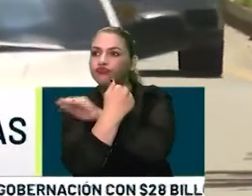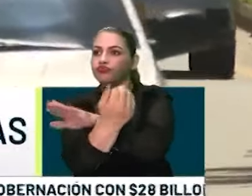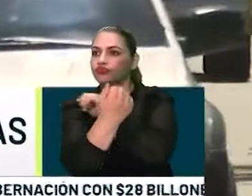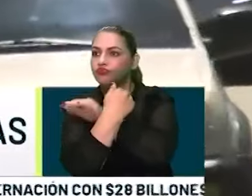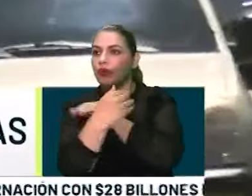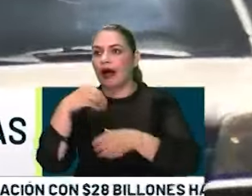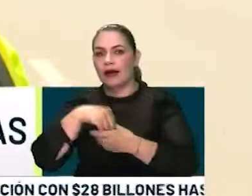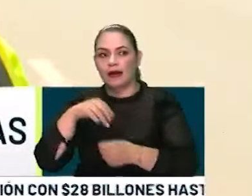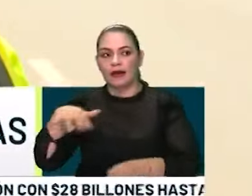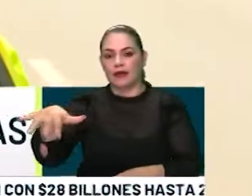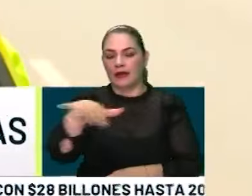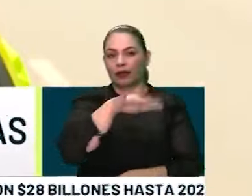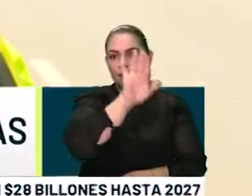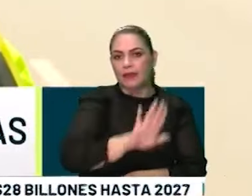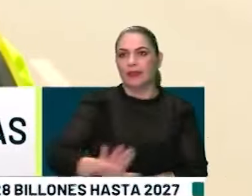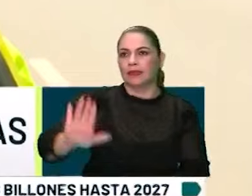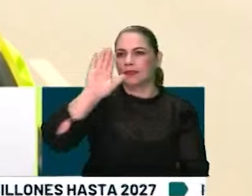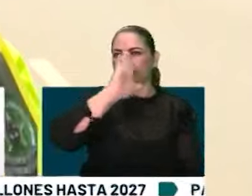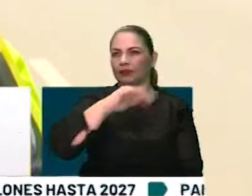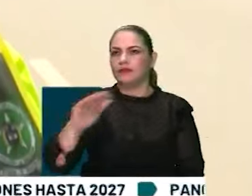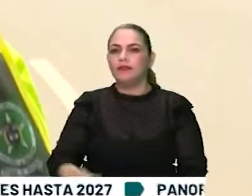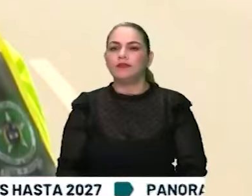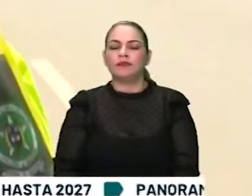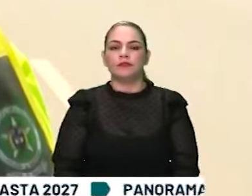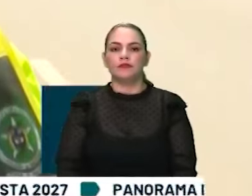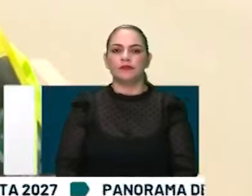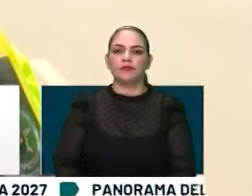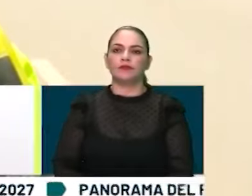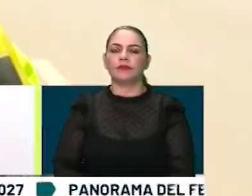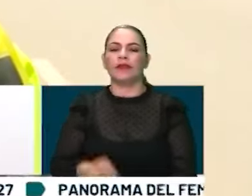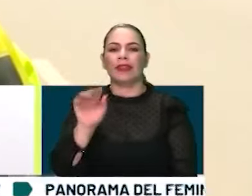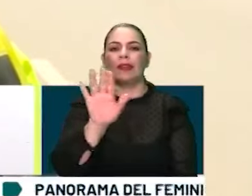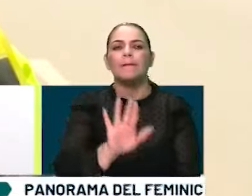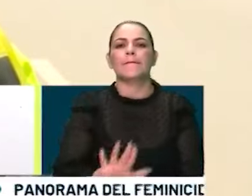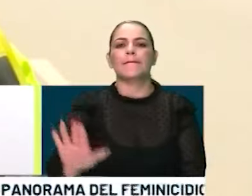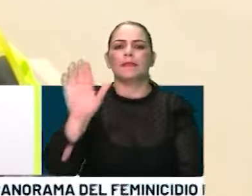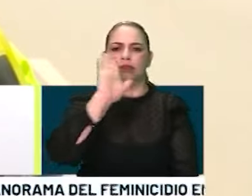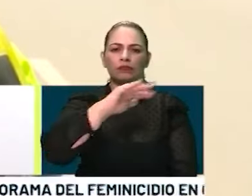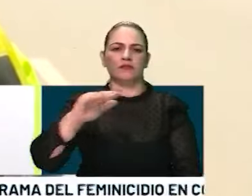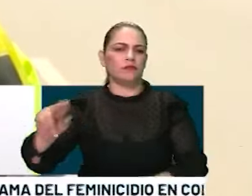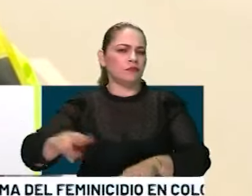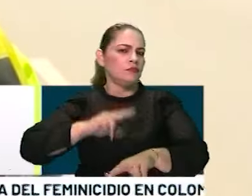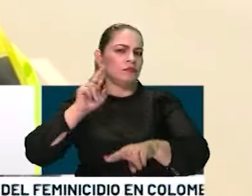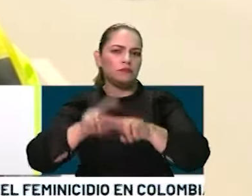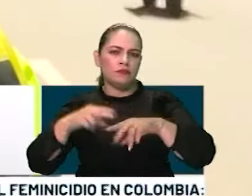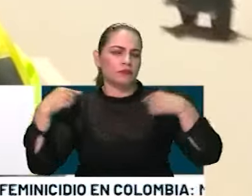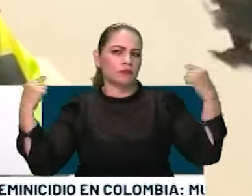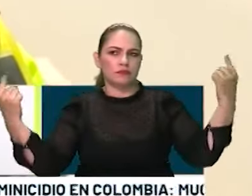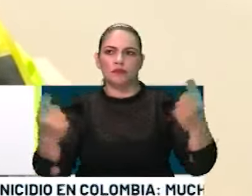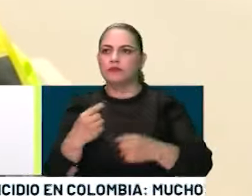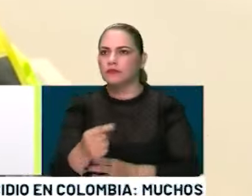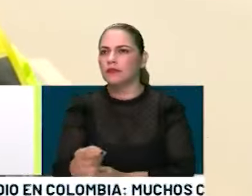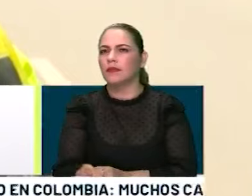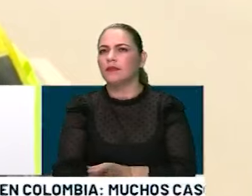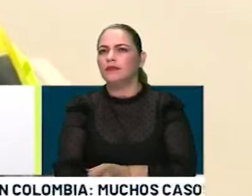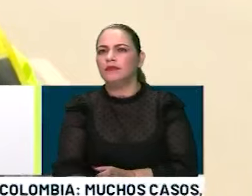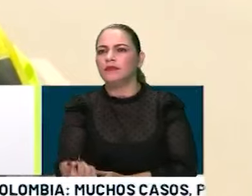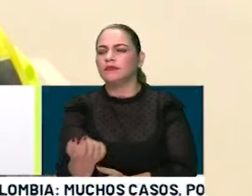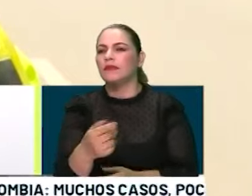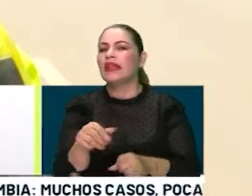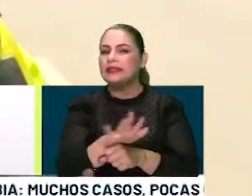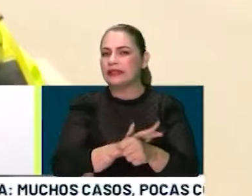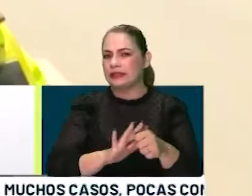Antioquia. En el departamento de Antioquia se tiene normalidad en todas las vías. Se presentó una situación en la cual las personas